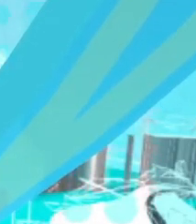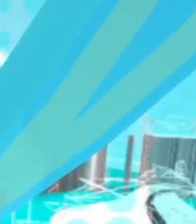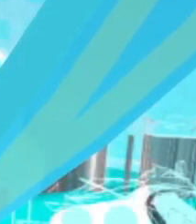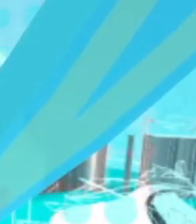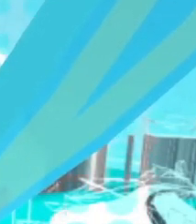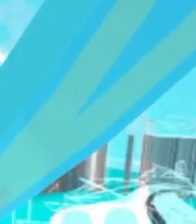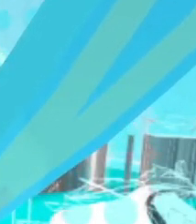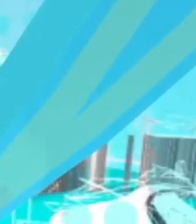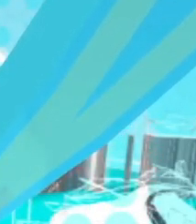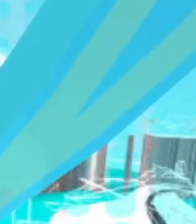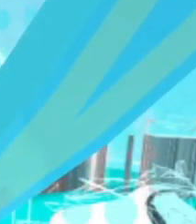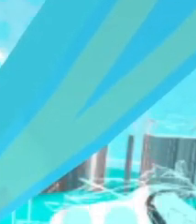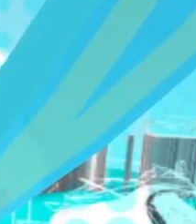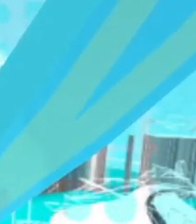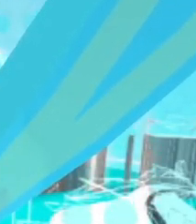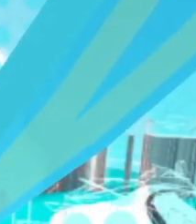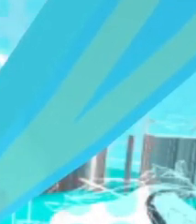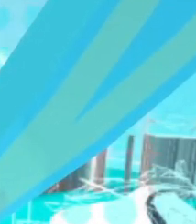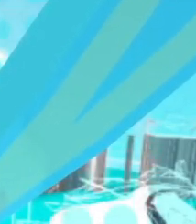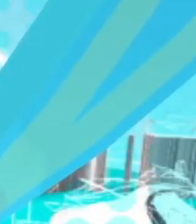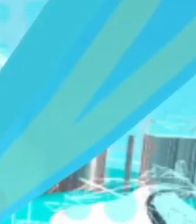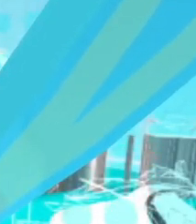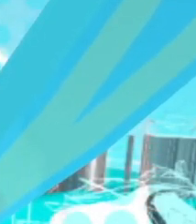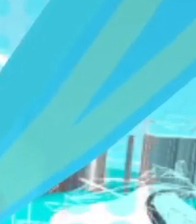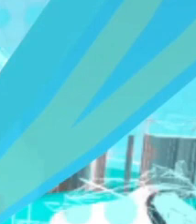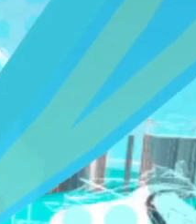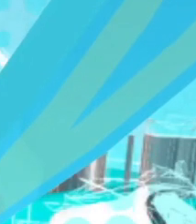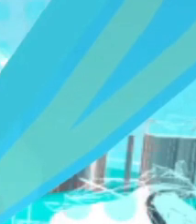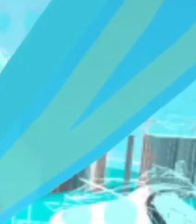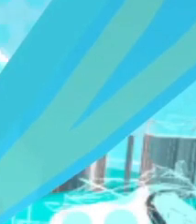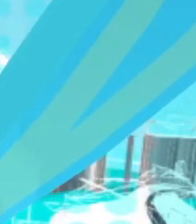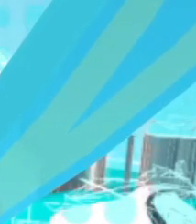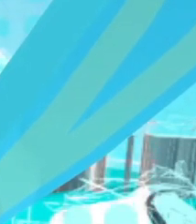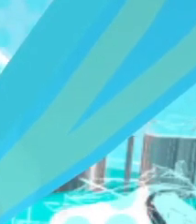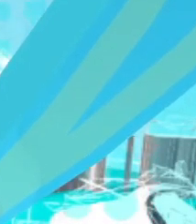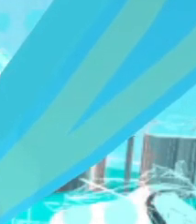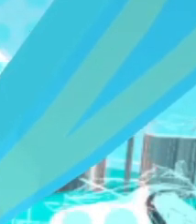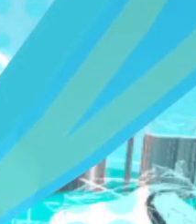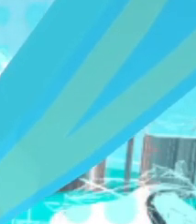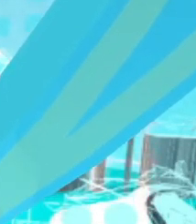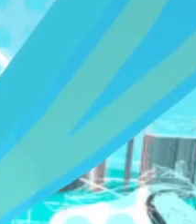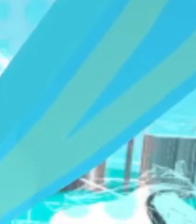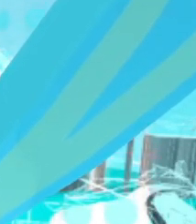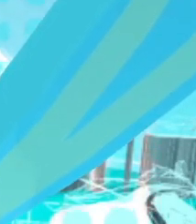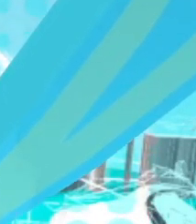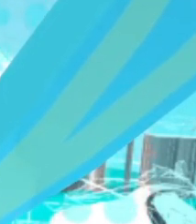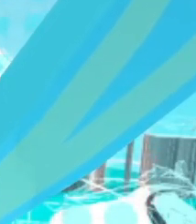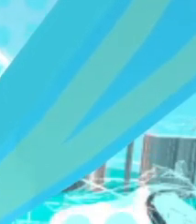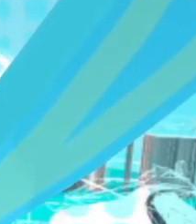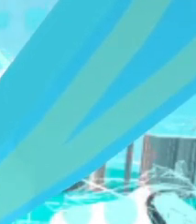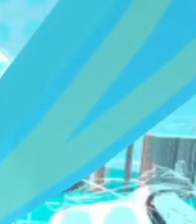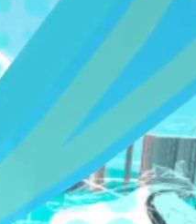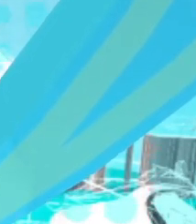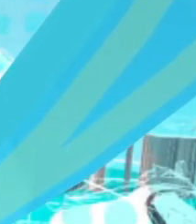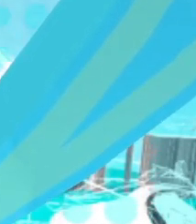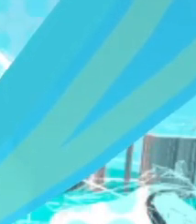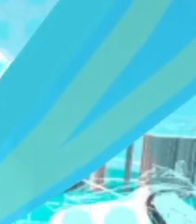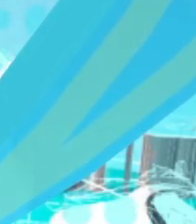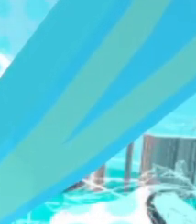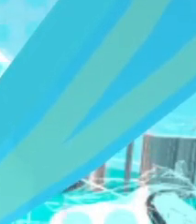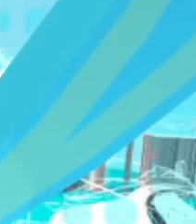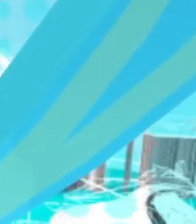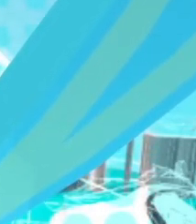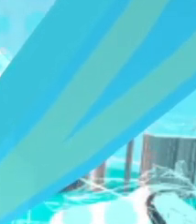Como usted lo observa en pantalla, la compra estará en 613 colones con 29 céntimos y la venta 618 colones con 2 céntimos.